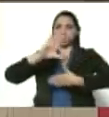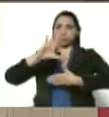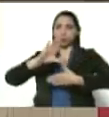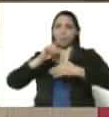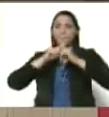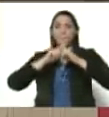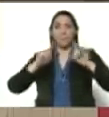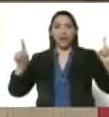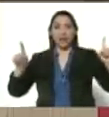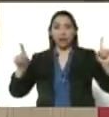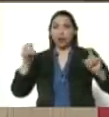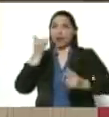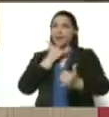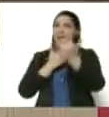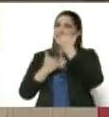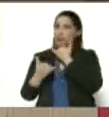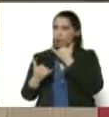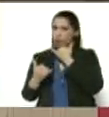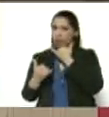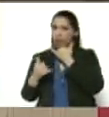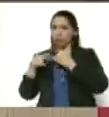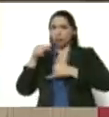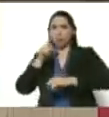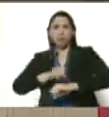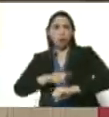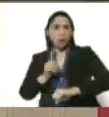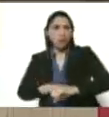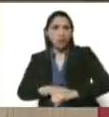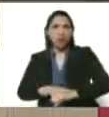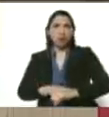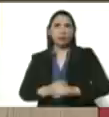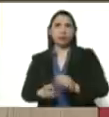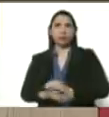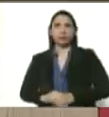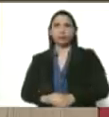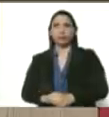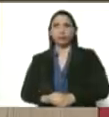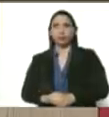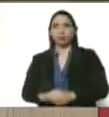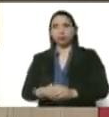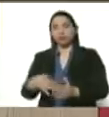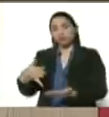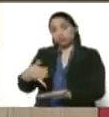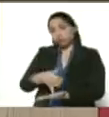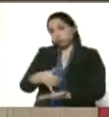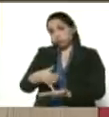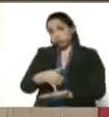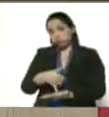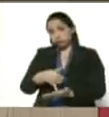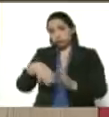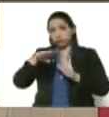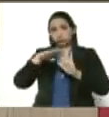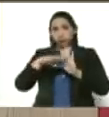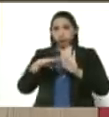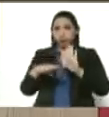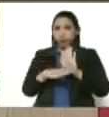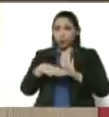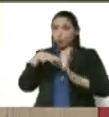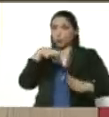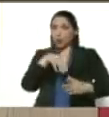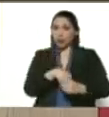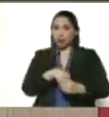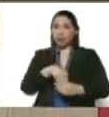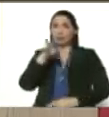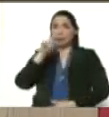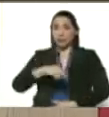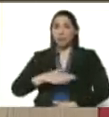Pero equivocarnos en el momento de que se relajen las medidas de cuarentena